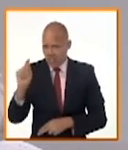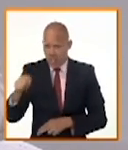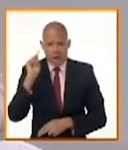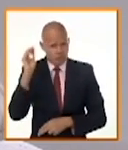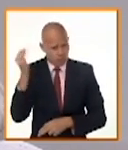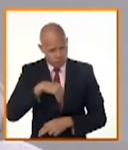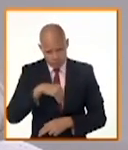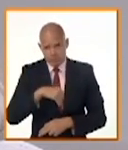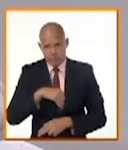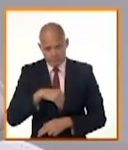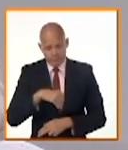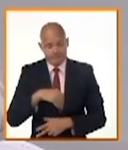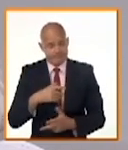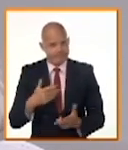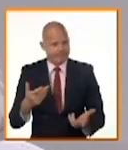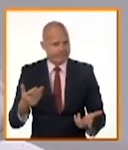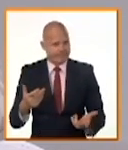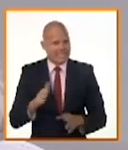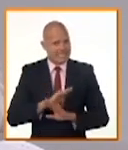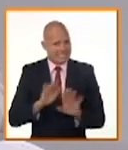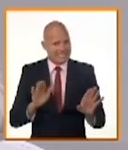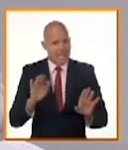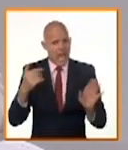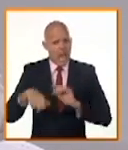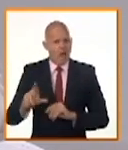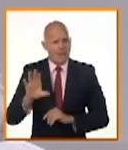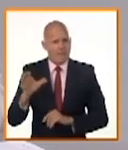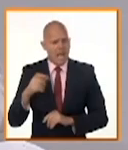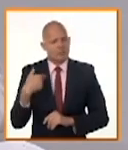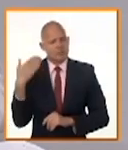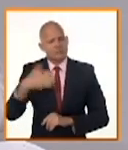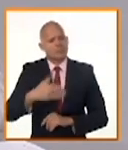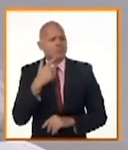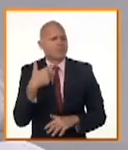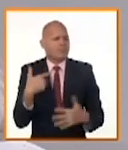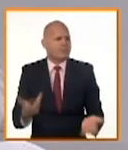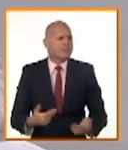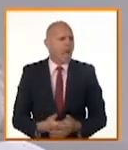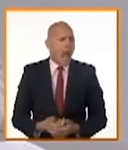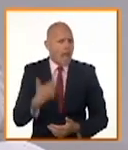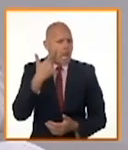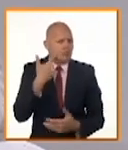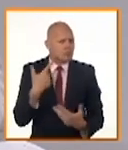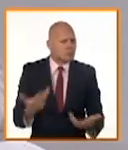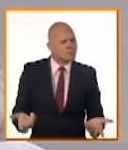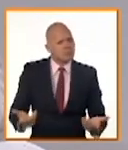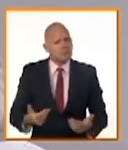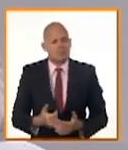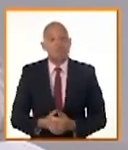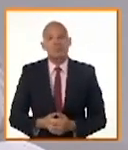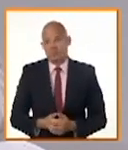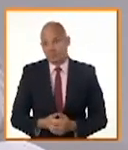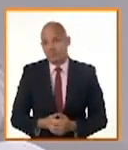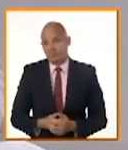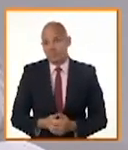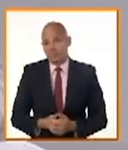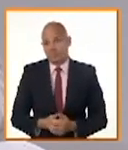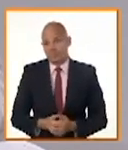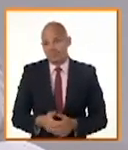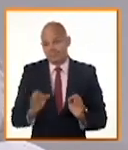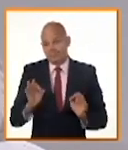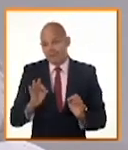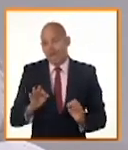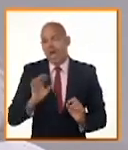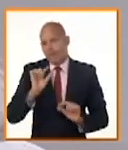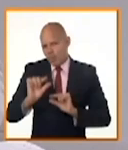estos estos temas y bueno ya los bancos estarán Llamando a estos clientes estarán también interactuando con ellos explicando o sea vamos a un a un proceso